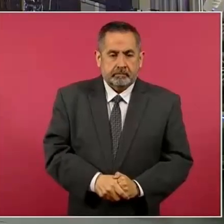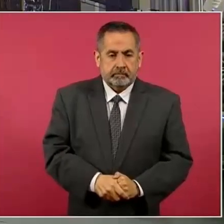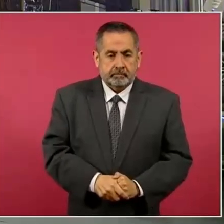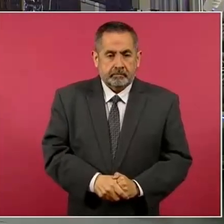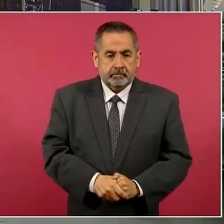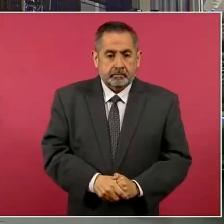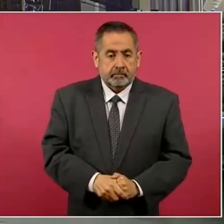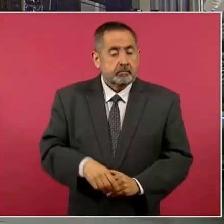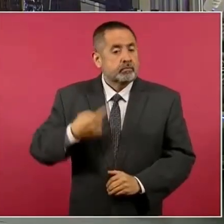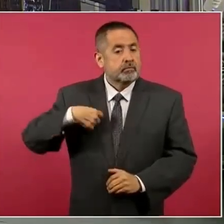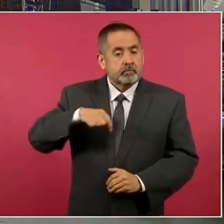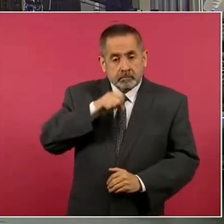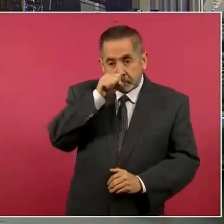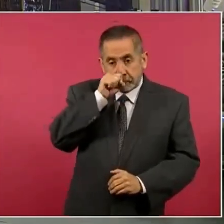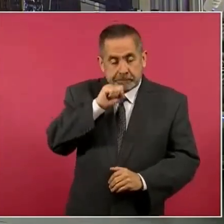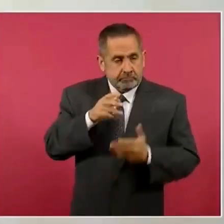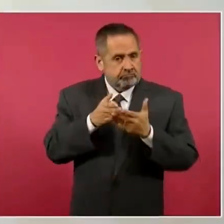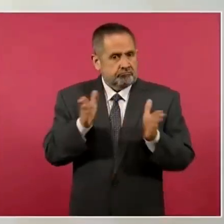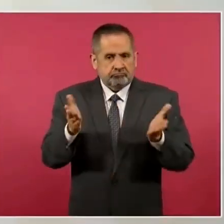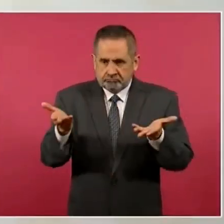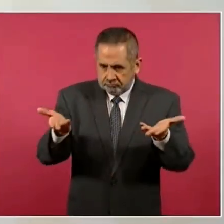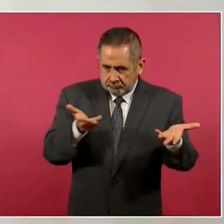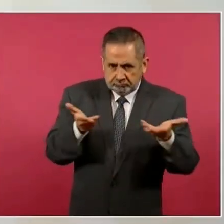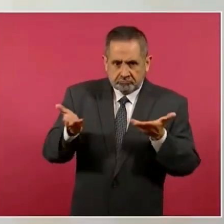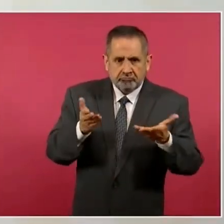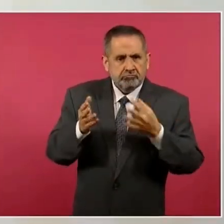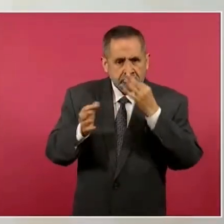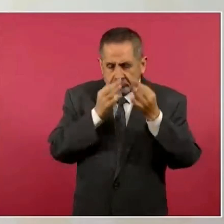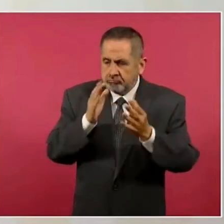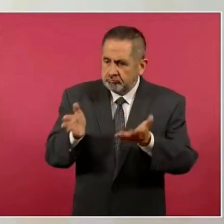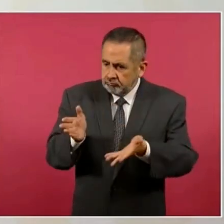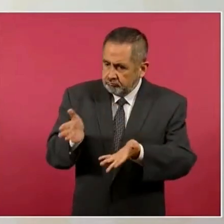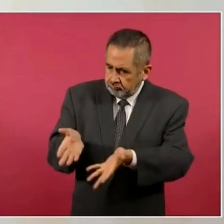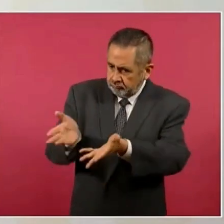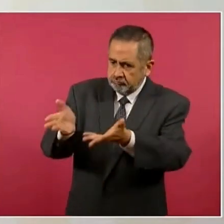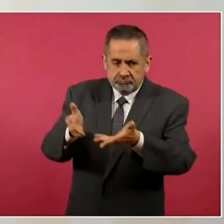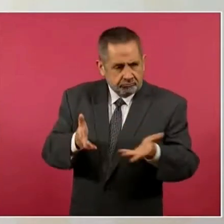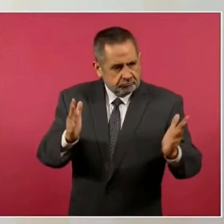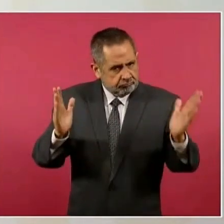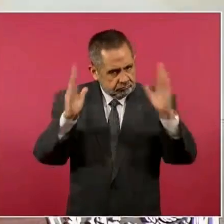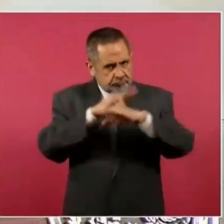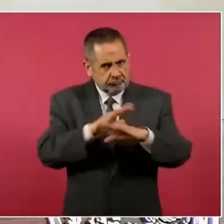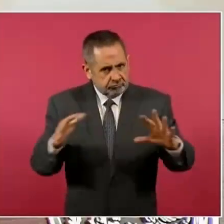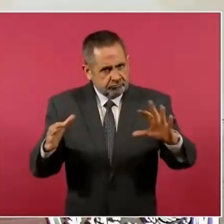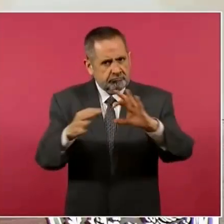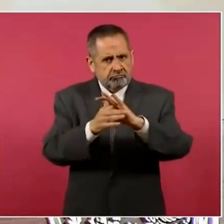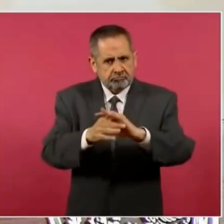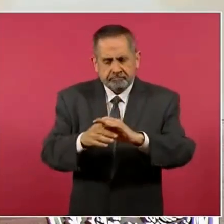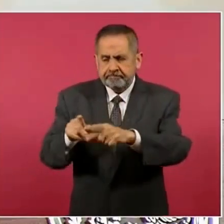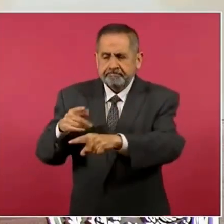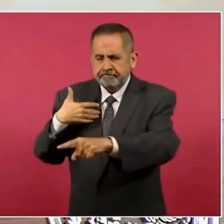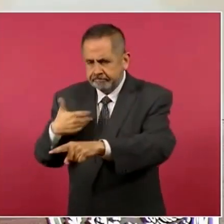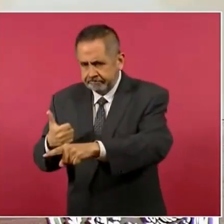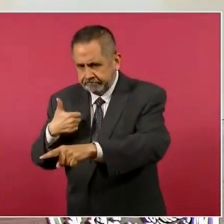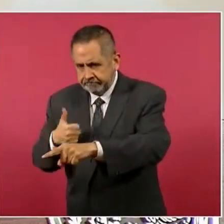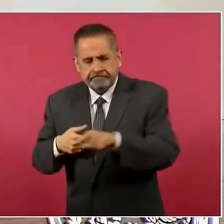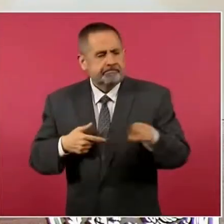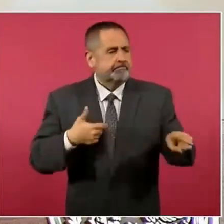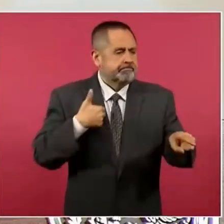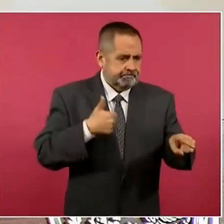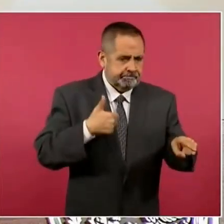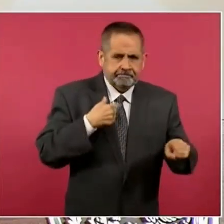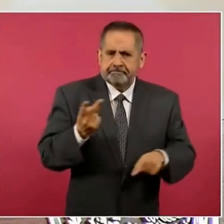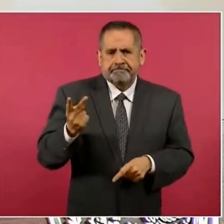estamos abiertos y promoviendo la conciliación, entendiendo las razones del Notimex.